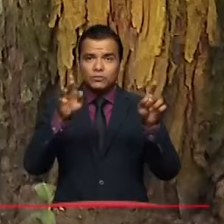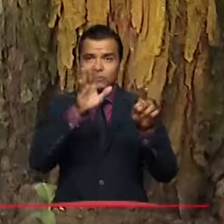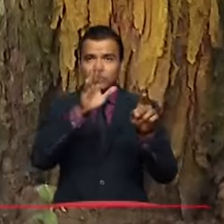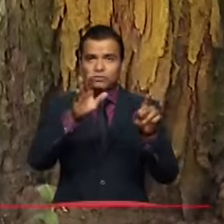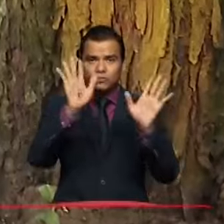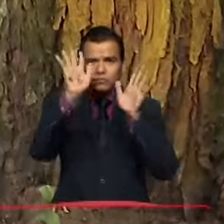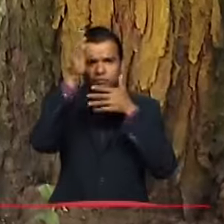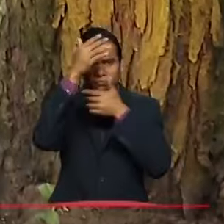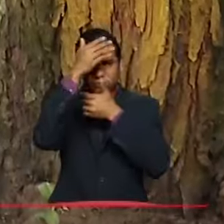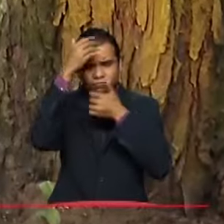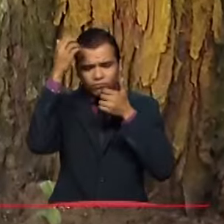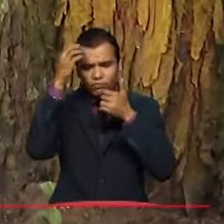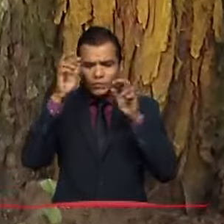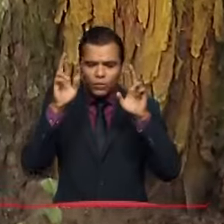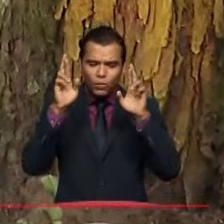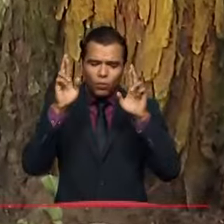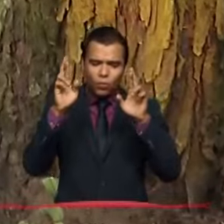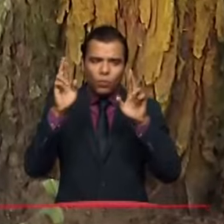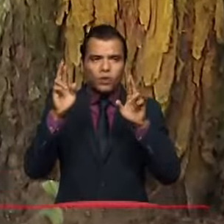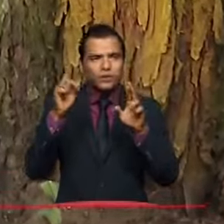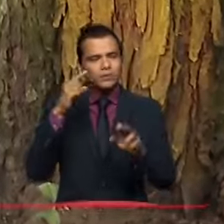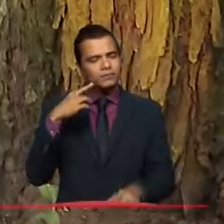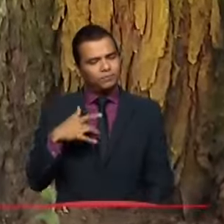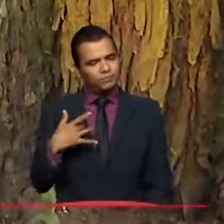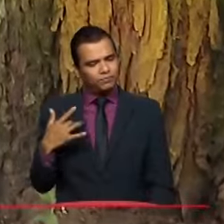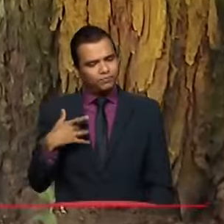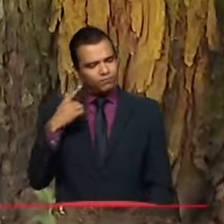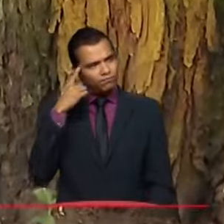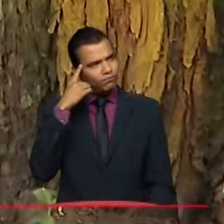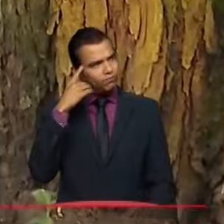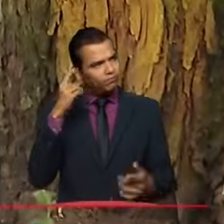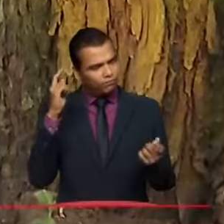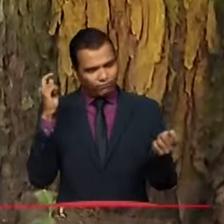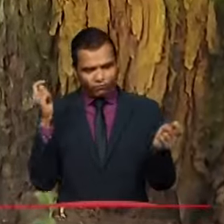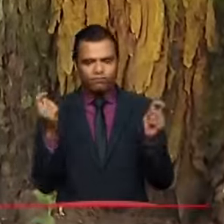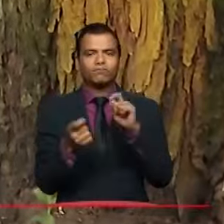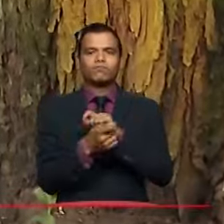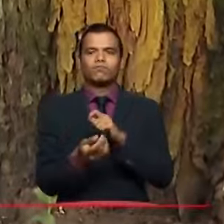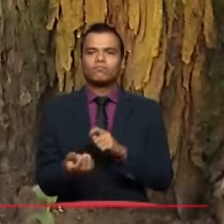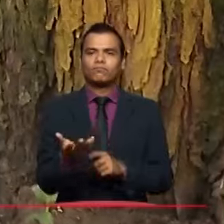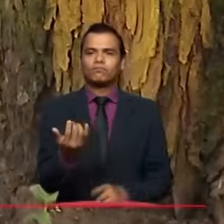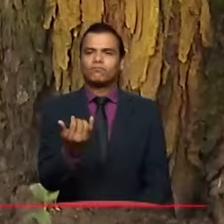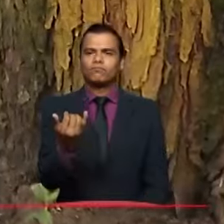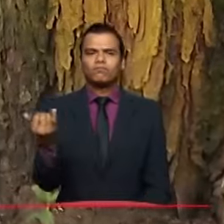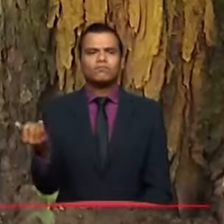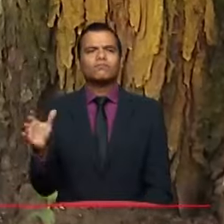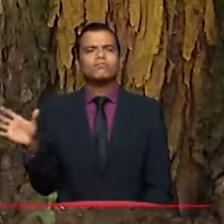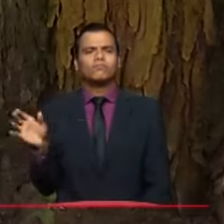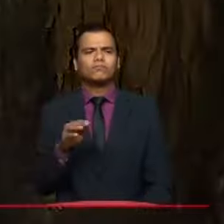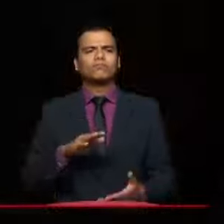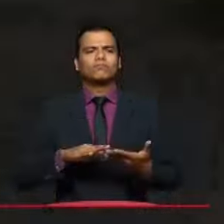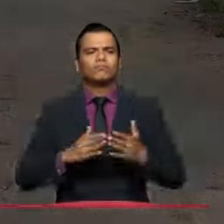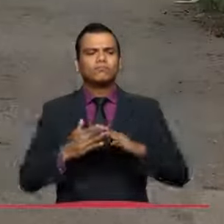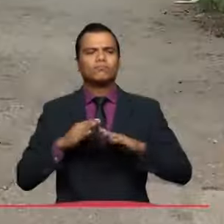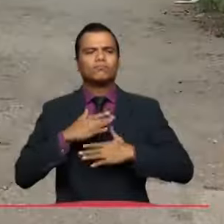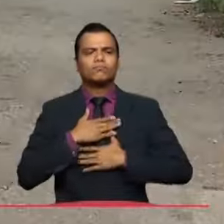camino equivocado se toquen el corazón y que ya le den su tranquilidad al pueblo que tanto la